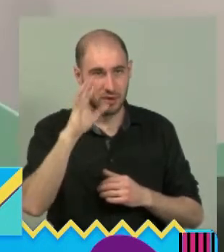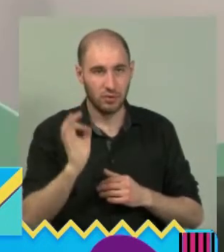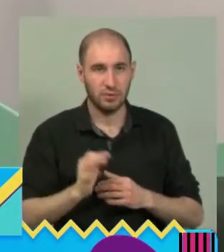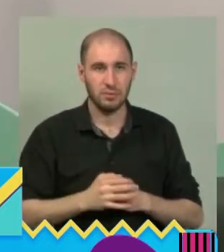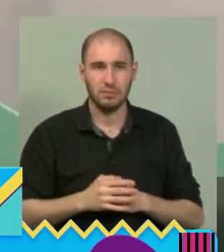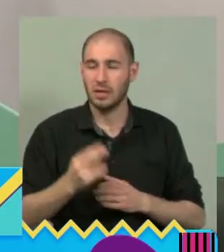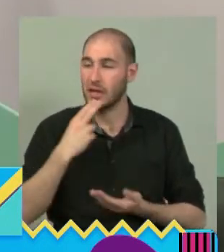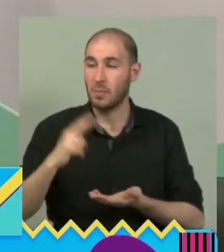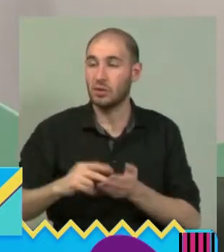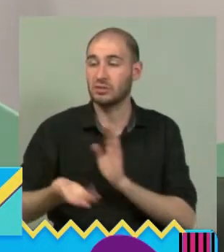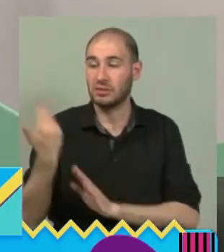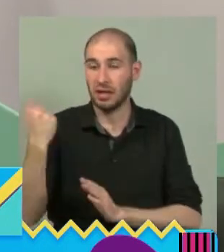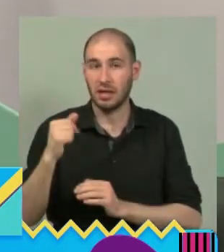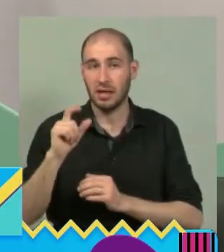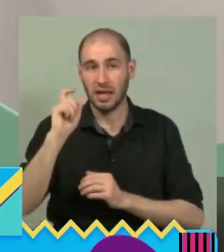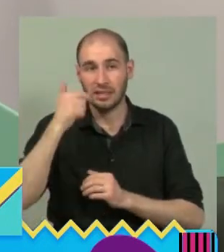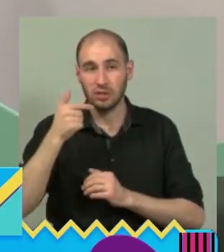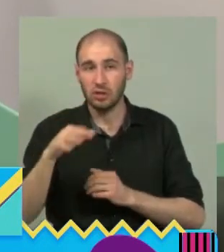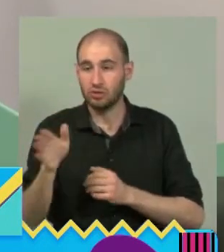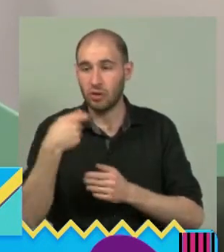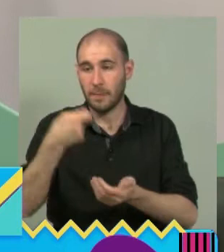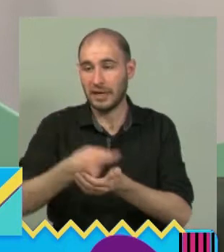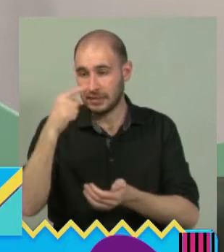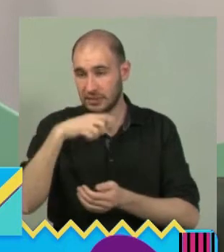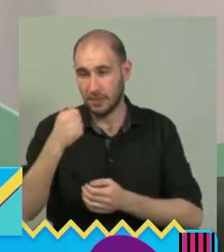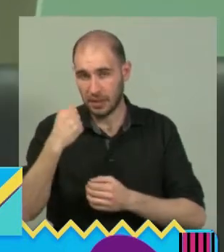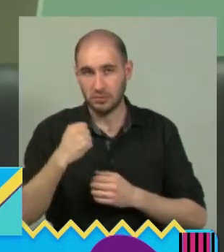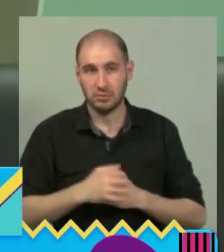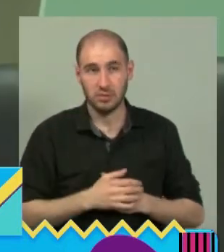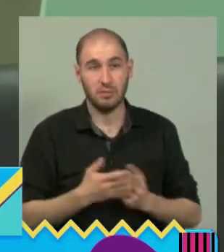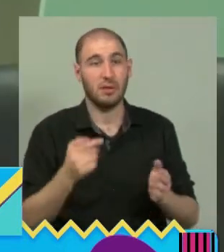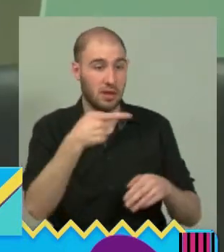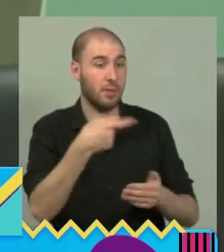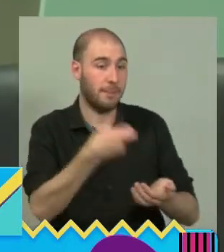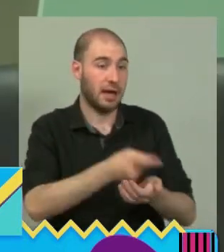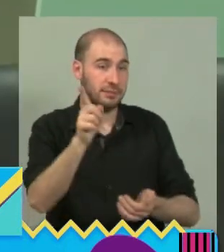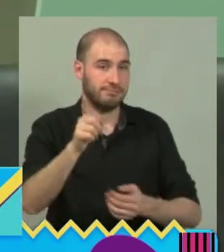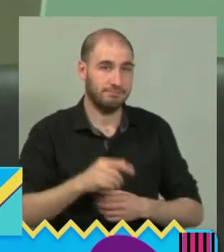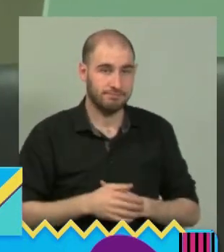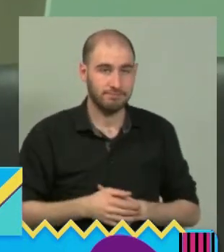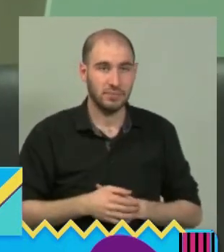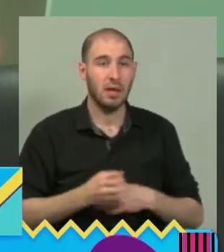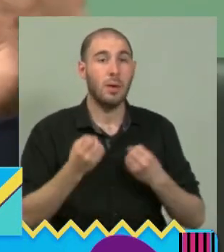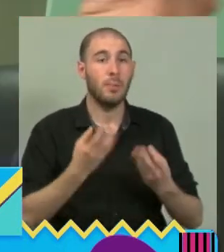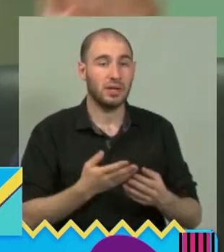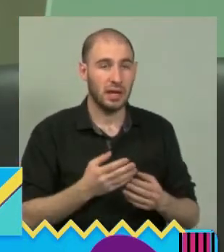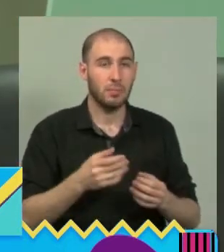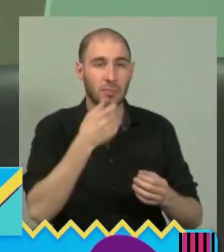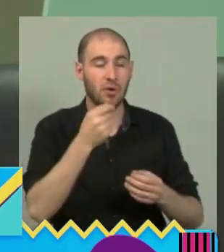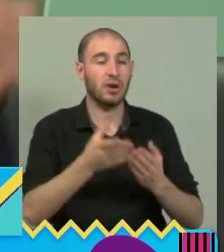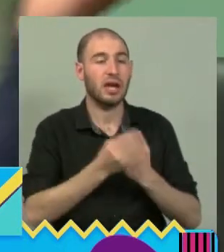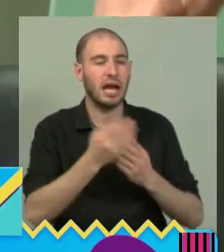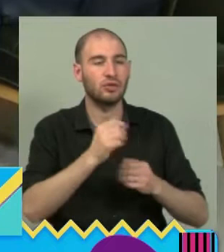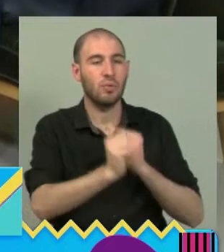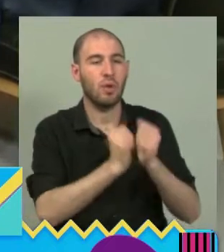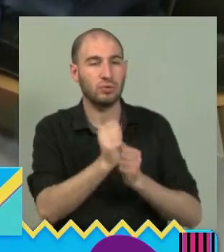sacás los impuestos al gasoil, todos podríamos pagar 7 pesos. Bien, bueno, ellos lo pagan. O sea, ¿por qué para el costo de